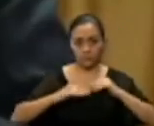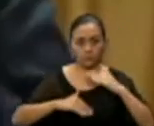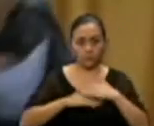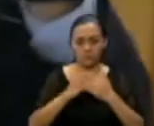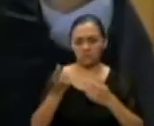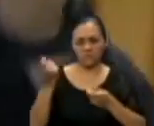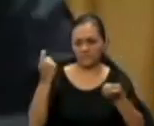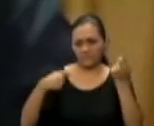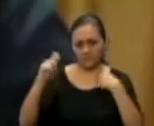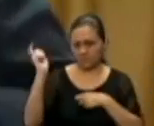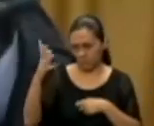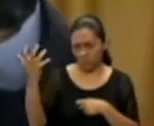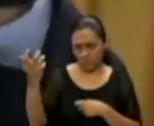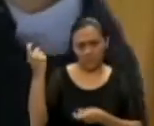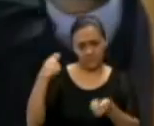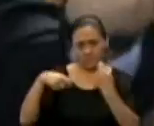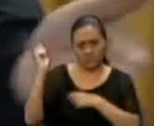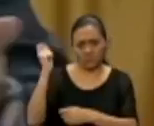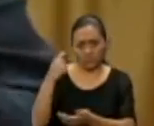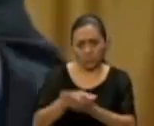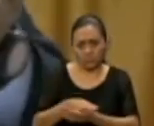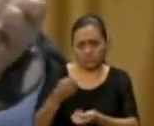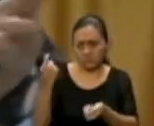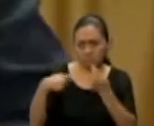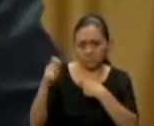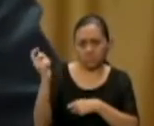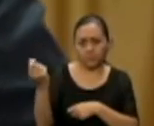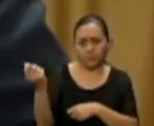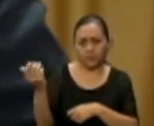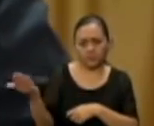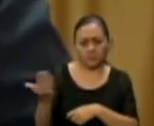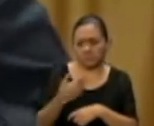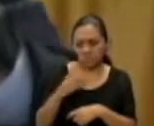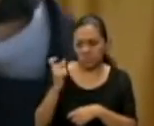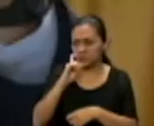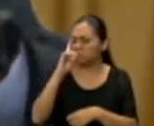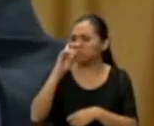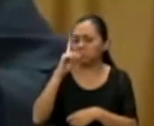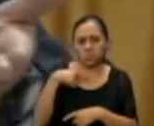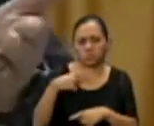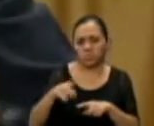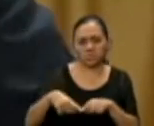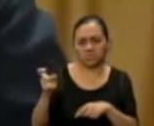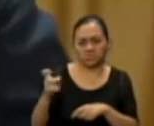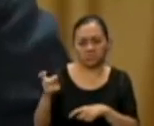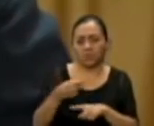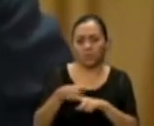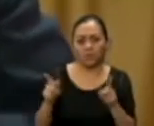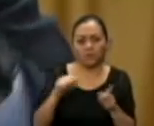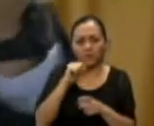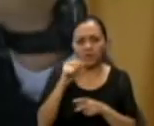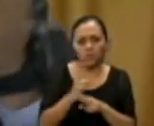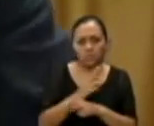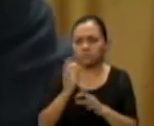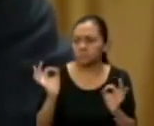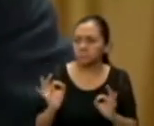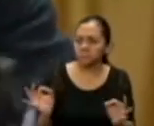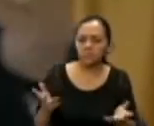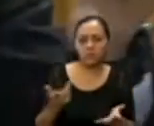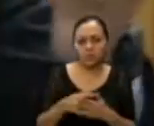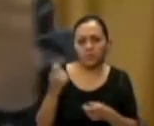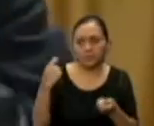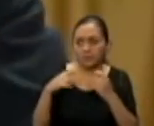subastar un alguien la pueda comprar porque no necesitamos esos bienes de lujo se está deteriorando por la falta de uso entonces es